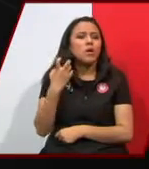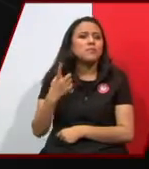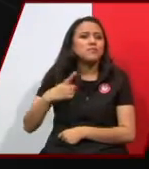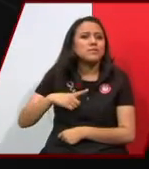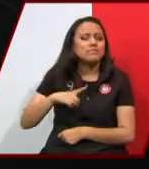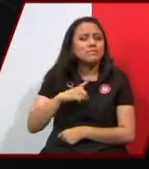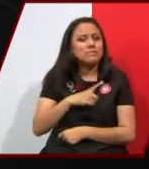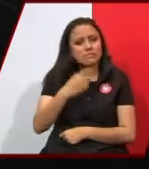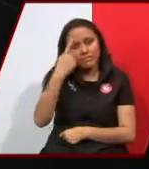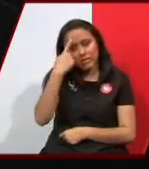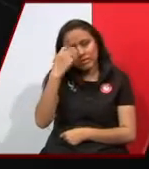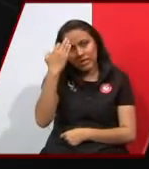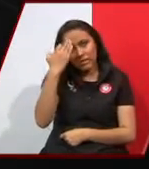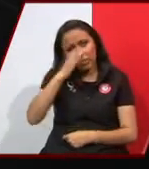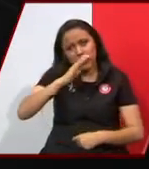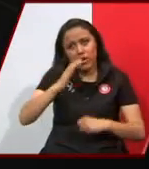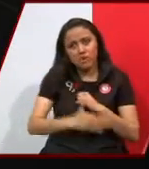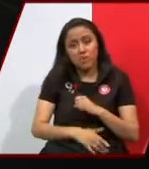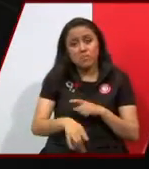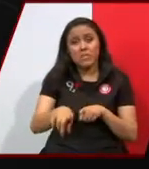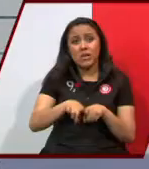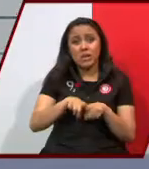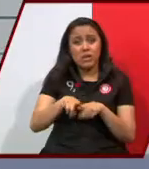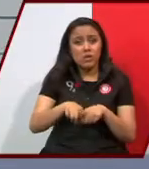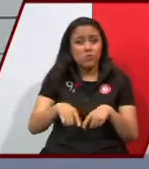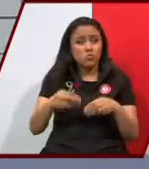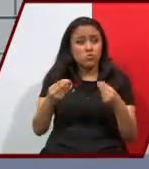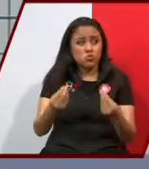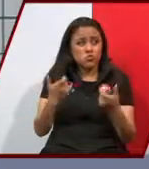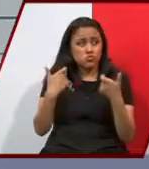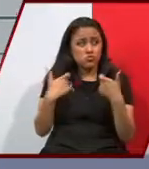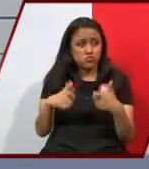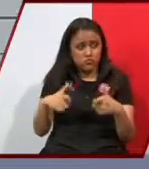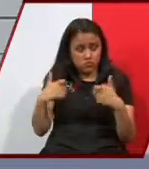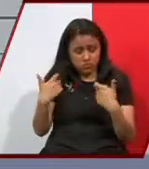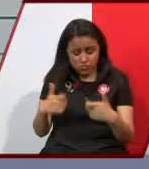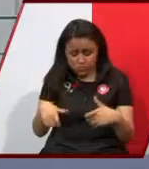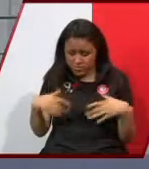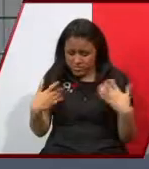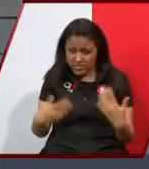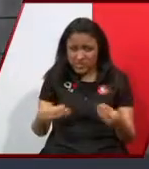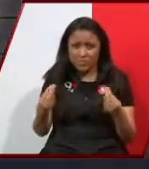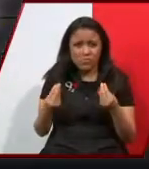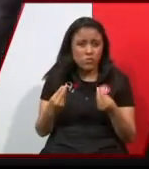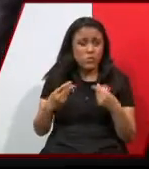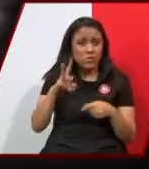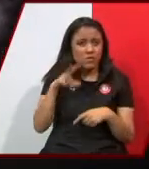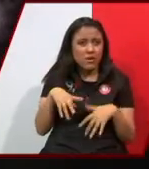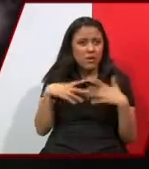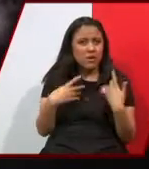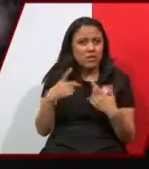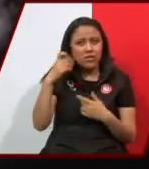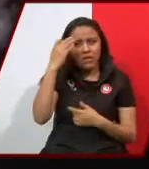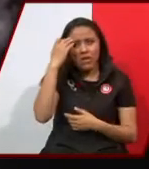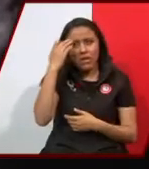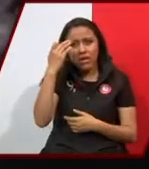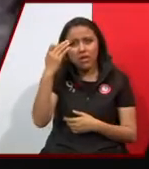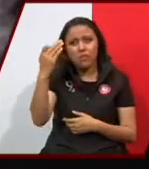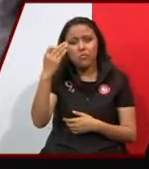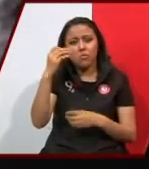tienen una vigencia. Mi hermano ya ha hecho muchos gastos, ya se ha perdido pues mucho